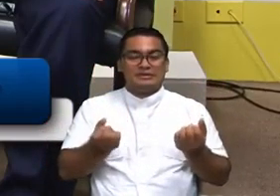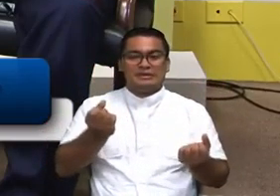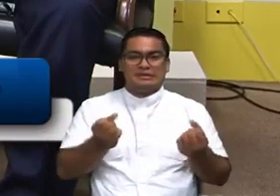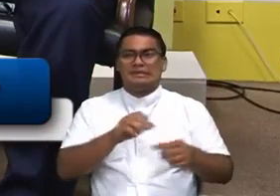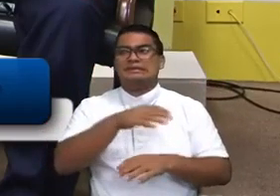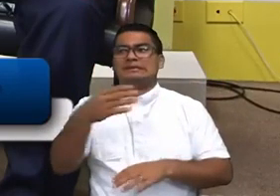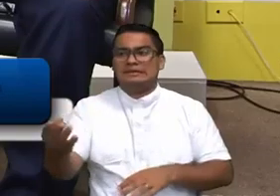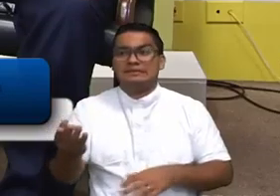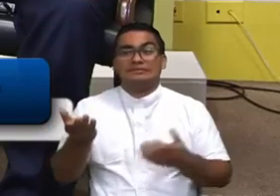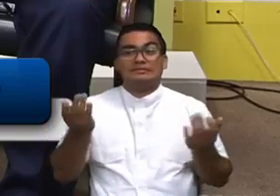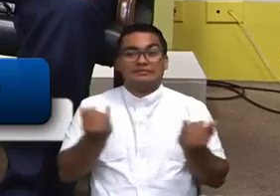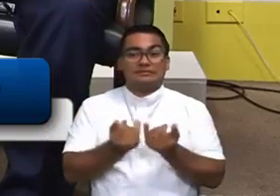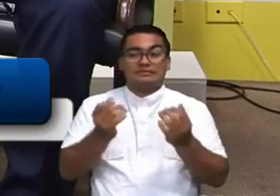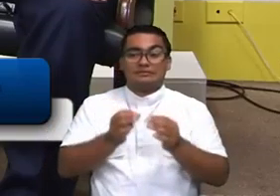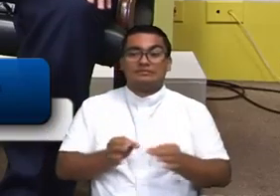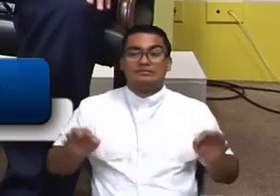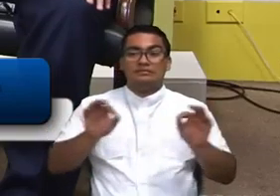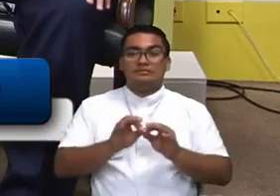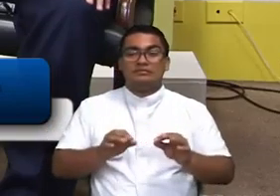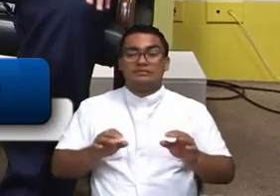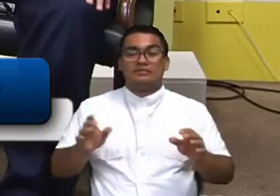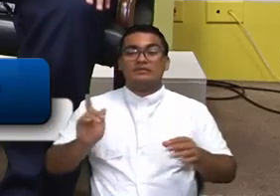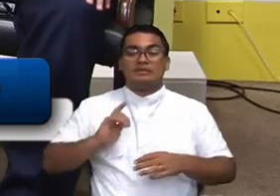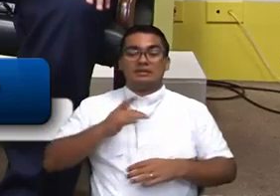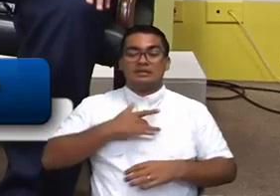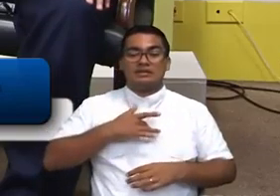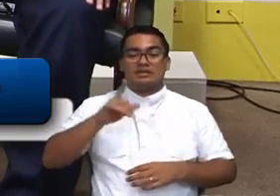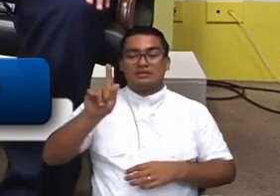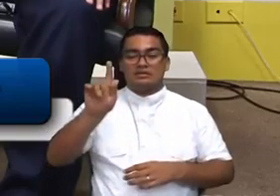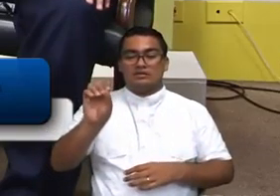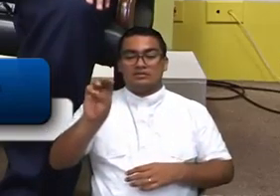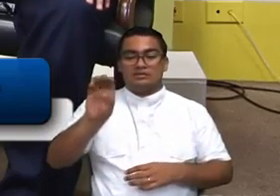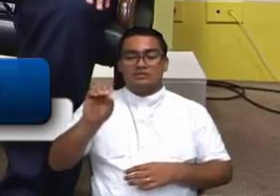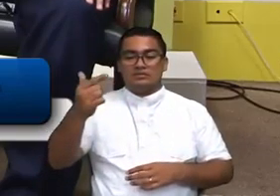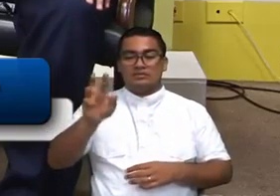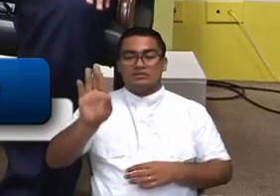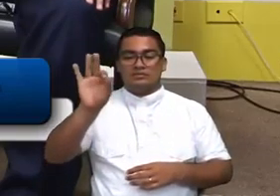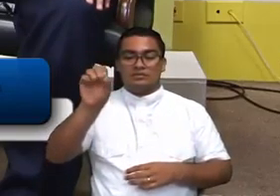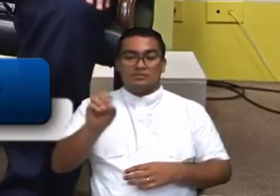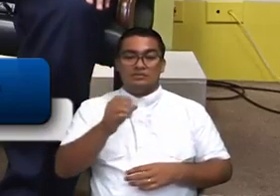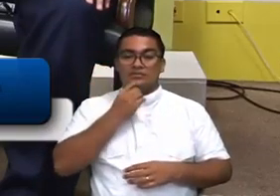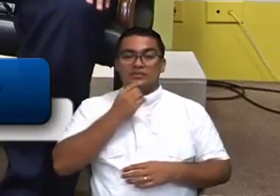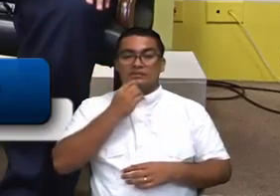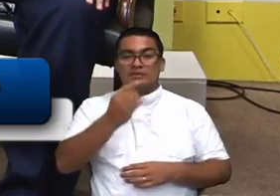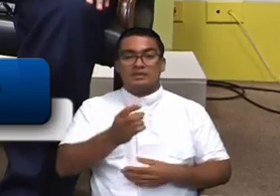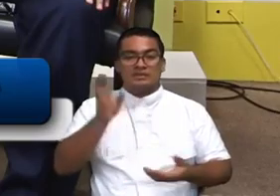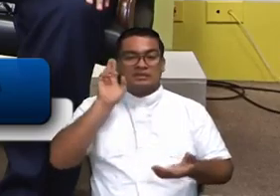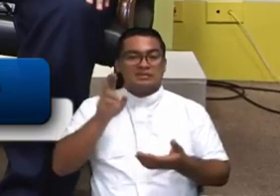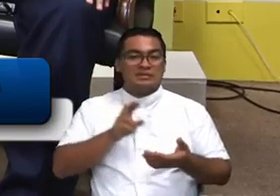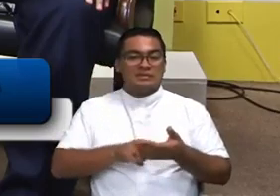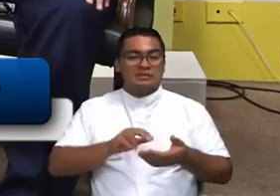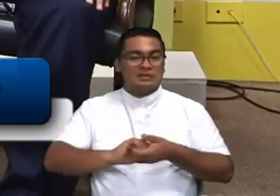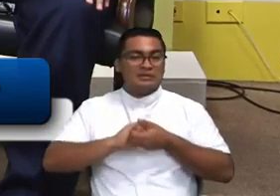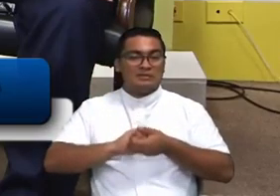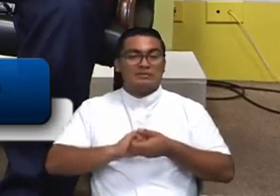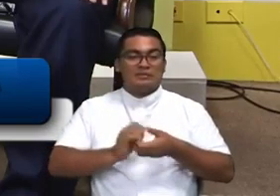Uh-huh. Entonces, eso es muy importante, los tomógrafos. Así es, entonces, y también recordarle a nuestros amigos